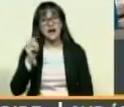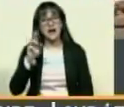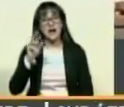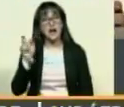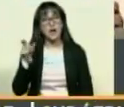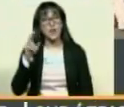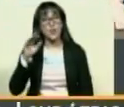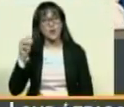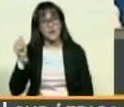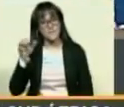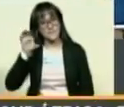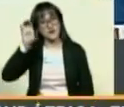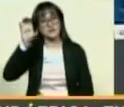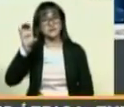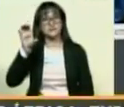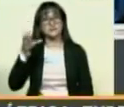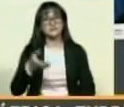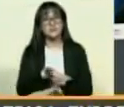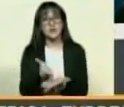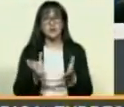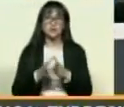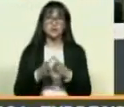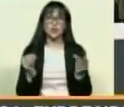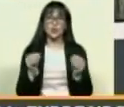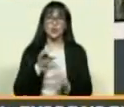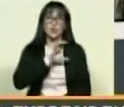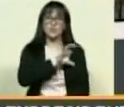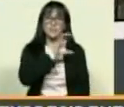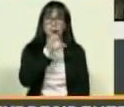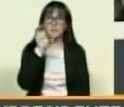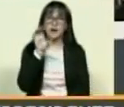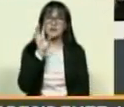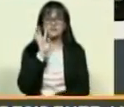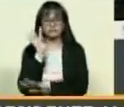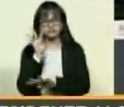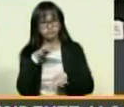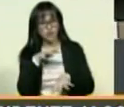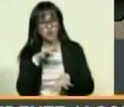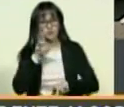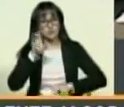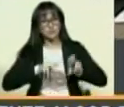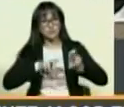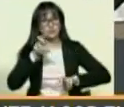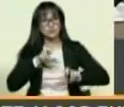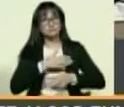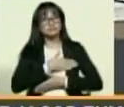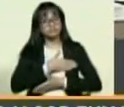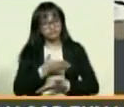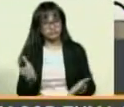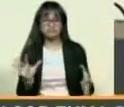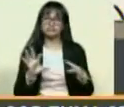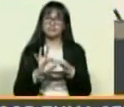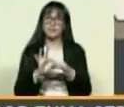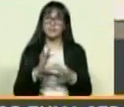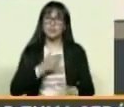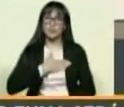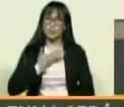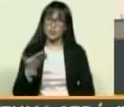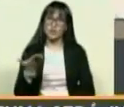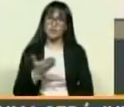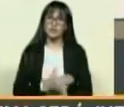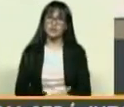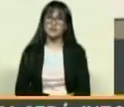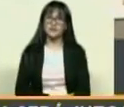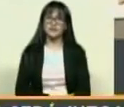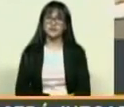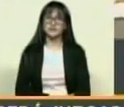y todas, también para los países observadores, se abren vías y tenemos que aquí que lograr